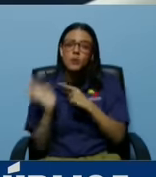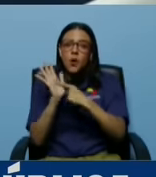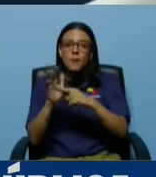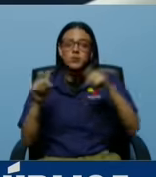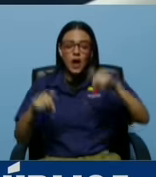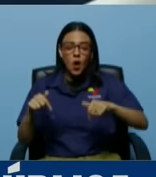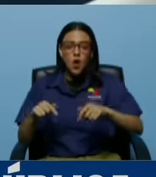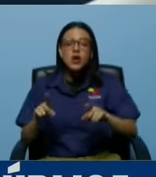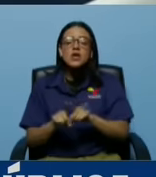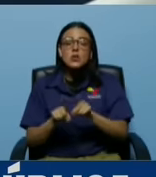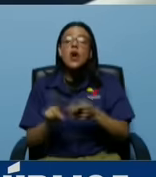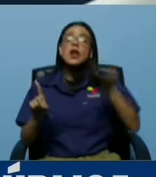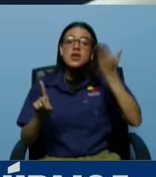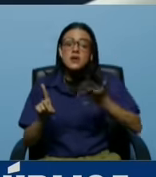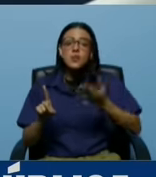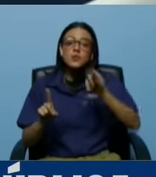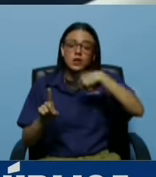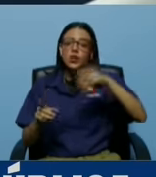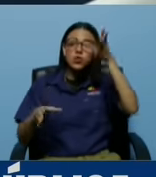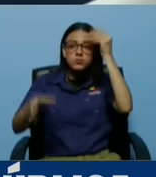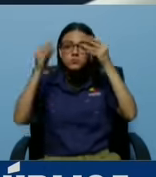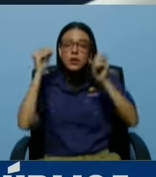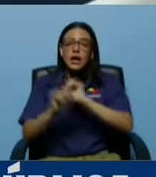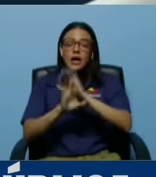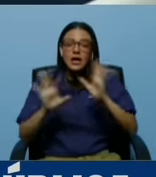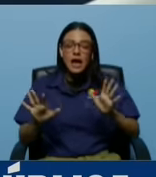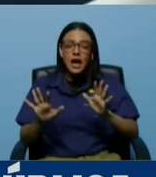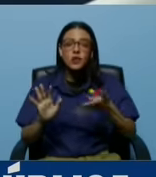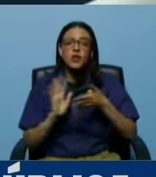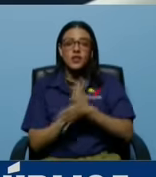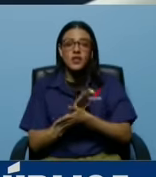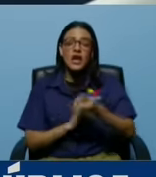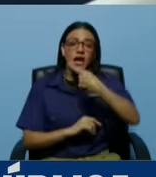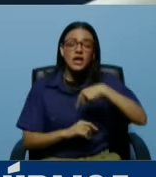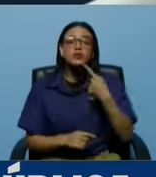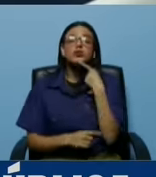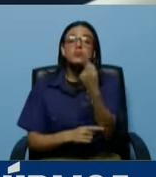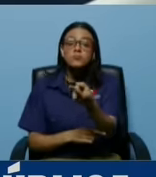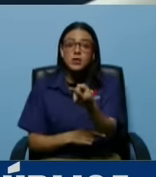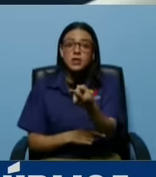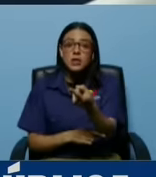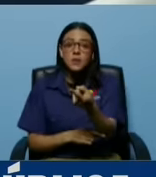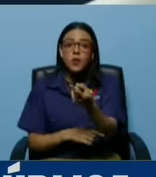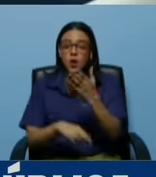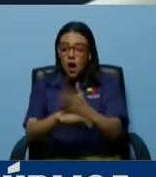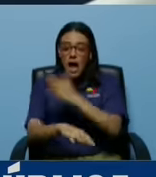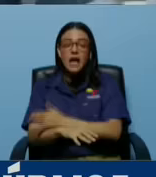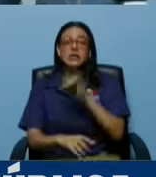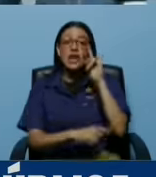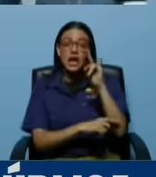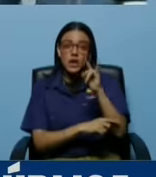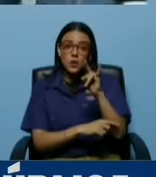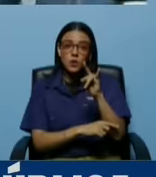hoy es sumamente importante y tiene que ver con esto que dijimos el pasado lunes